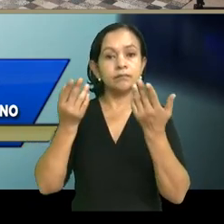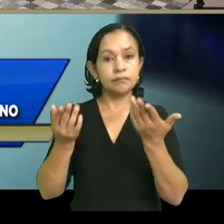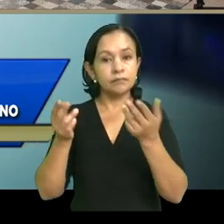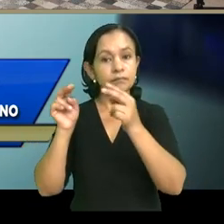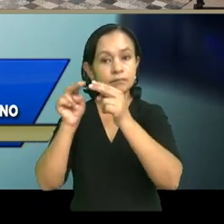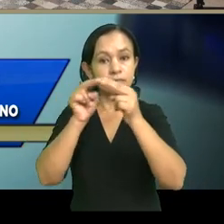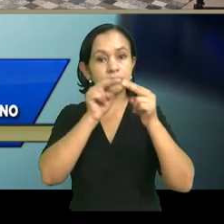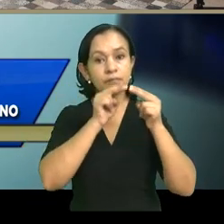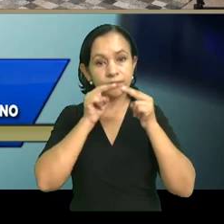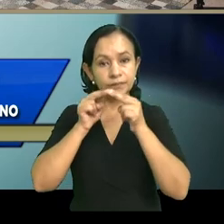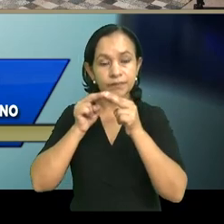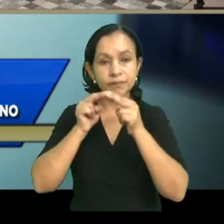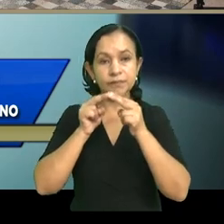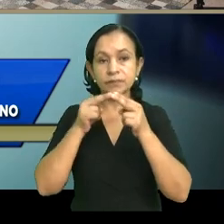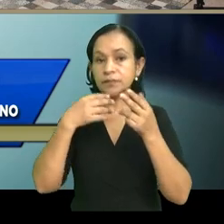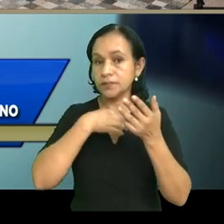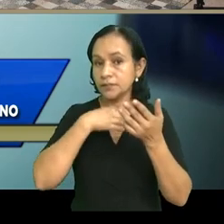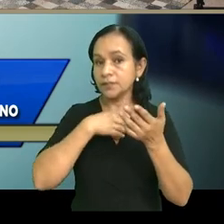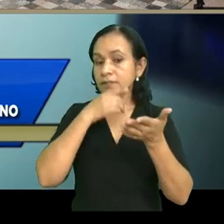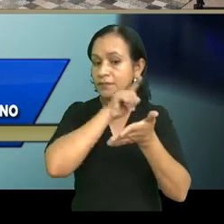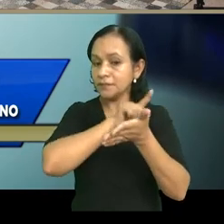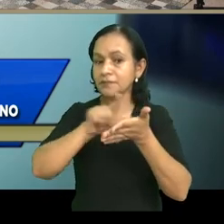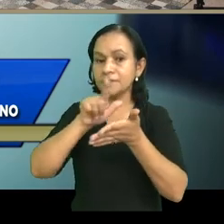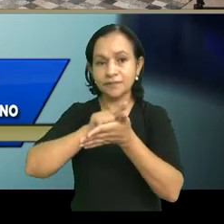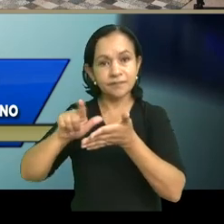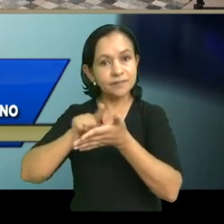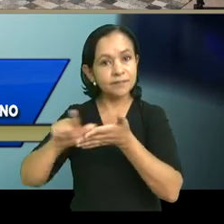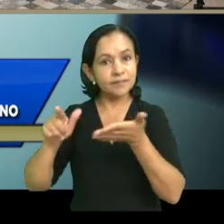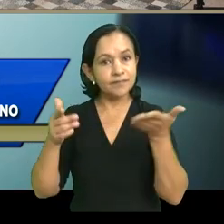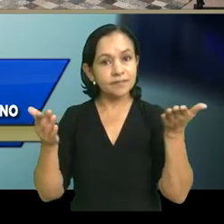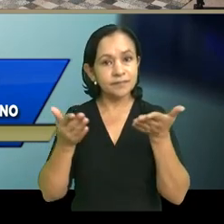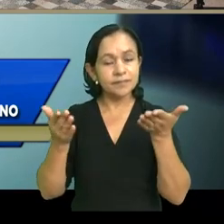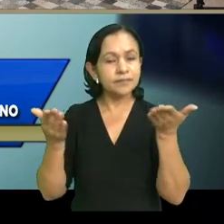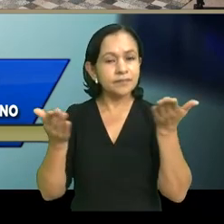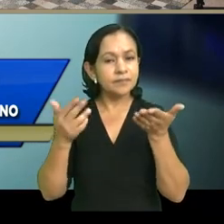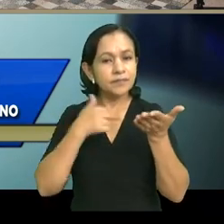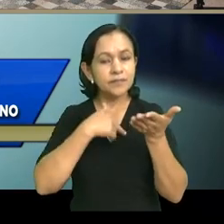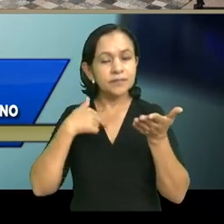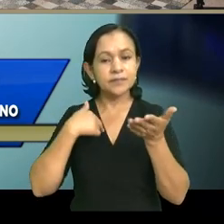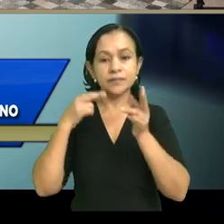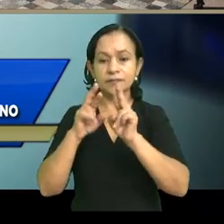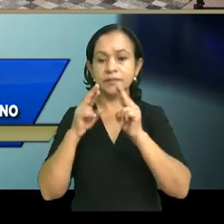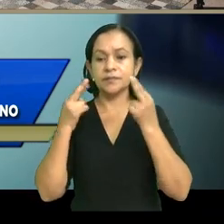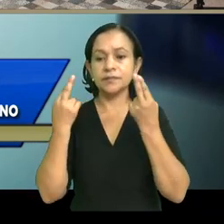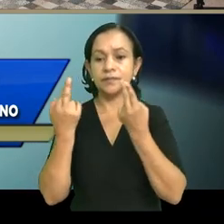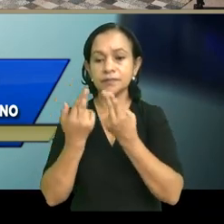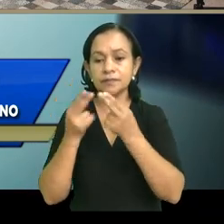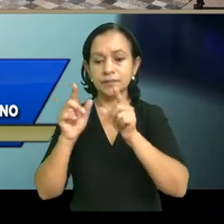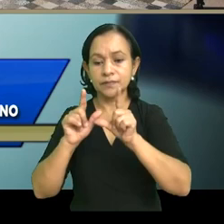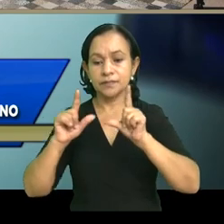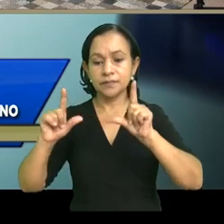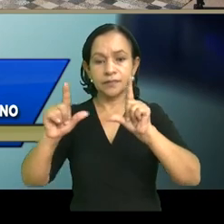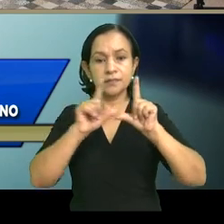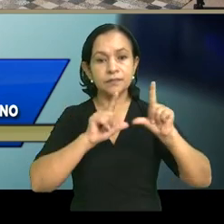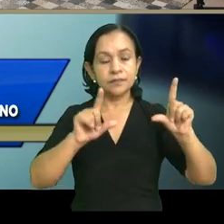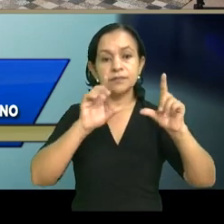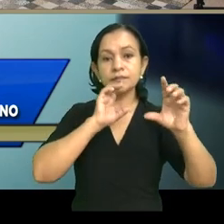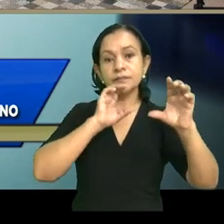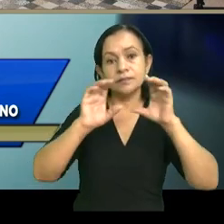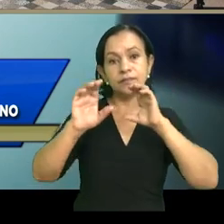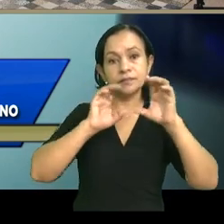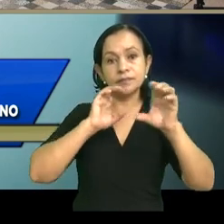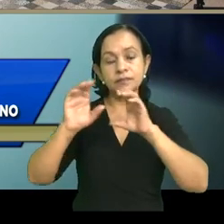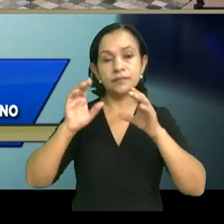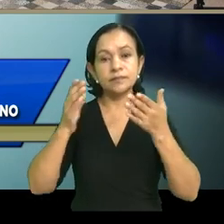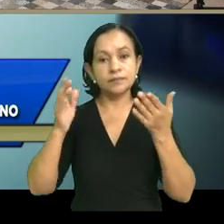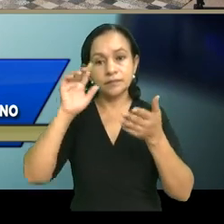y también hábitos de limpieza, pues. Así es decir, es. ¿Cómo se da ese encuentro y esos espacios de diálogo en el territorio con nuestros